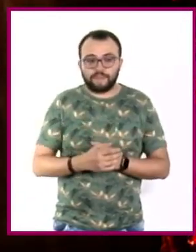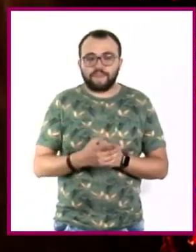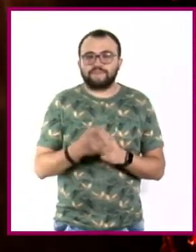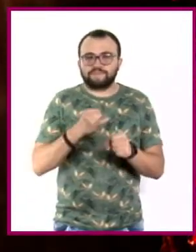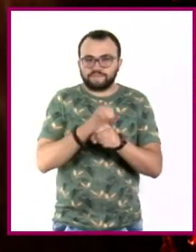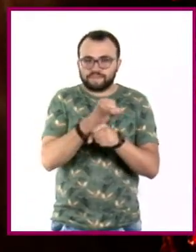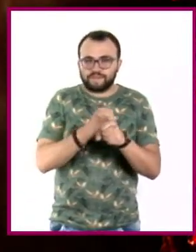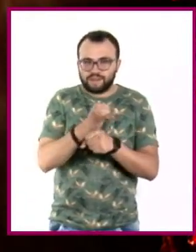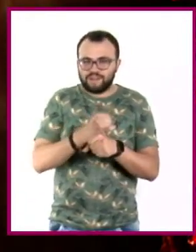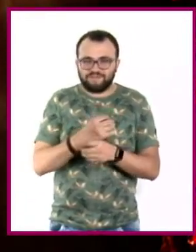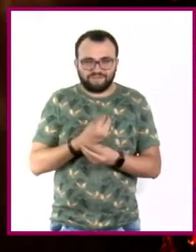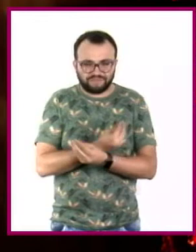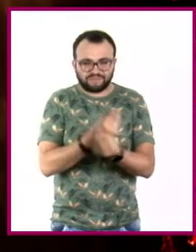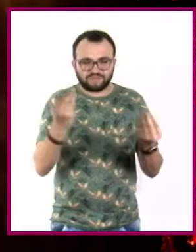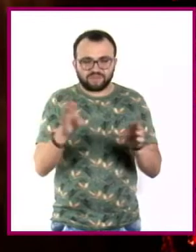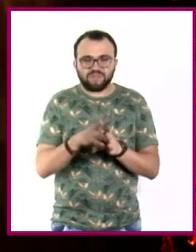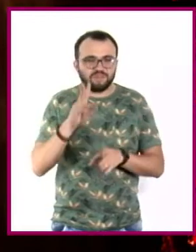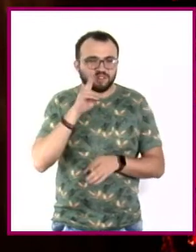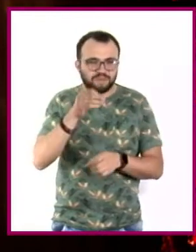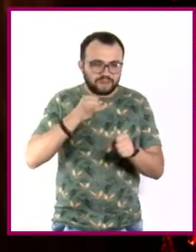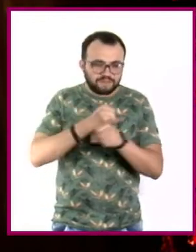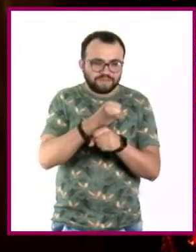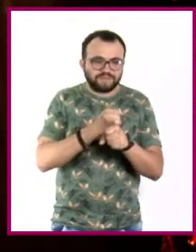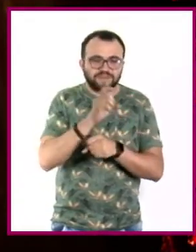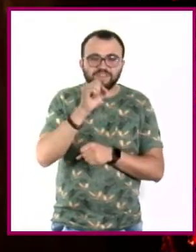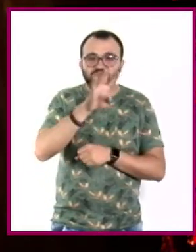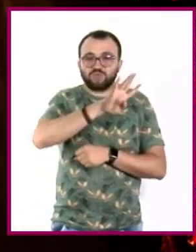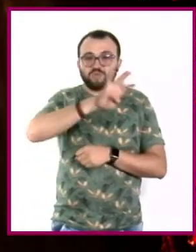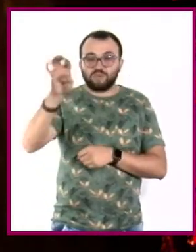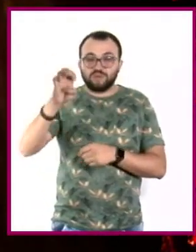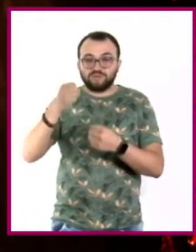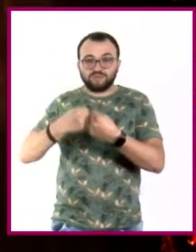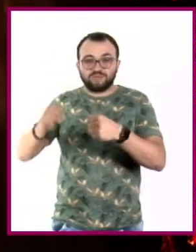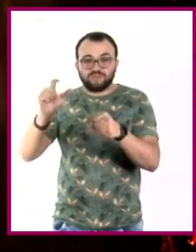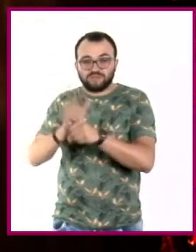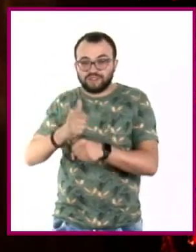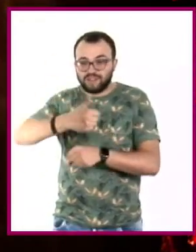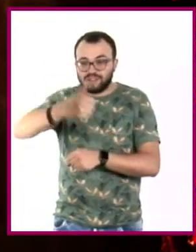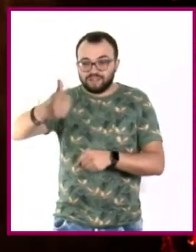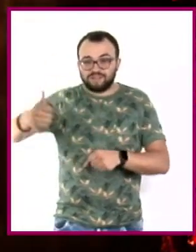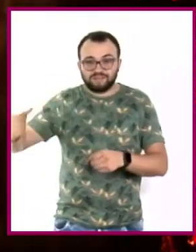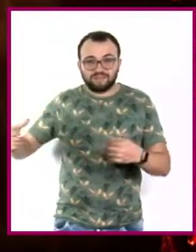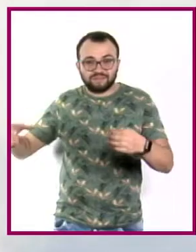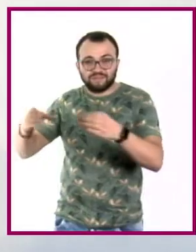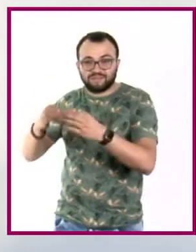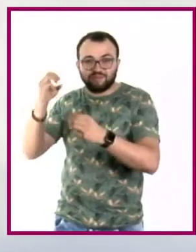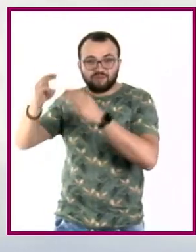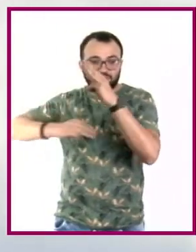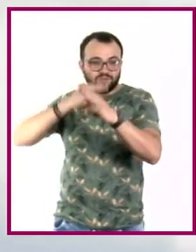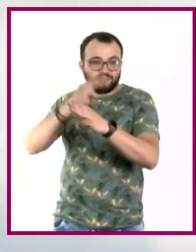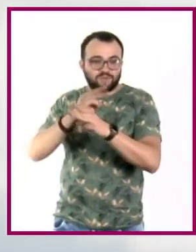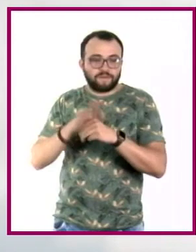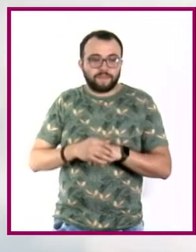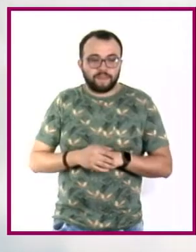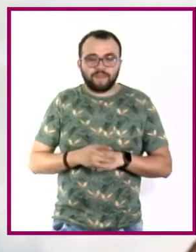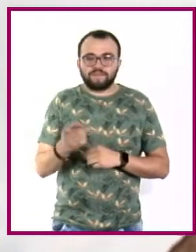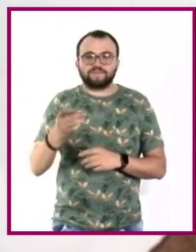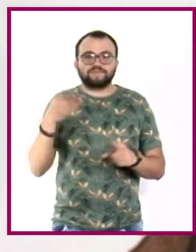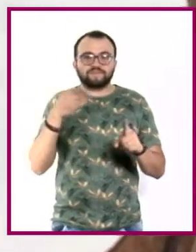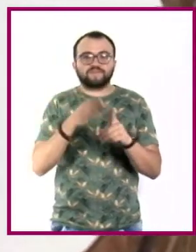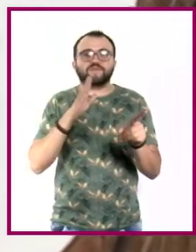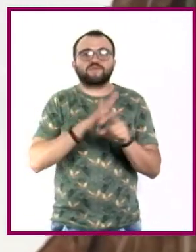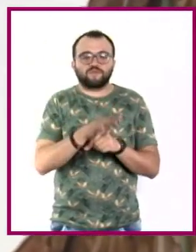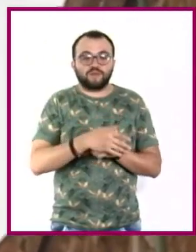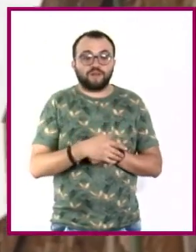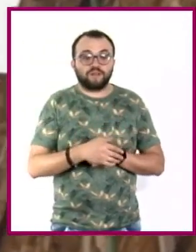los registros históricos de más de 400 sociedades de diferentes regiones del mundo. La conclusión fue que